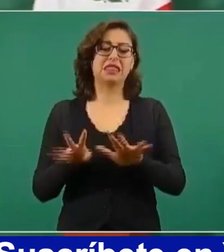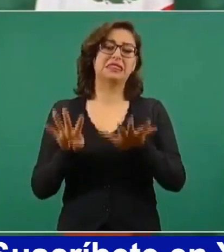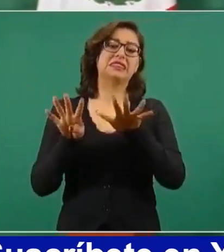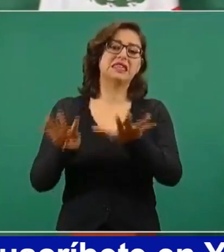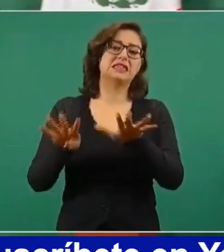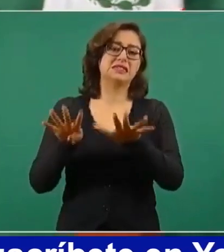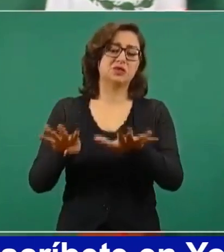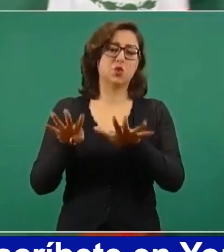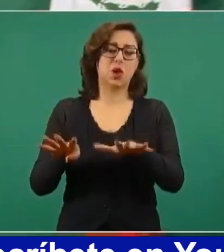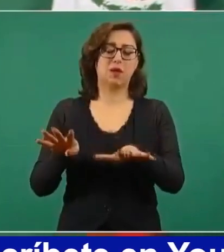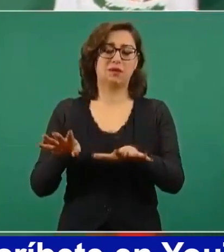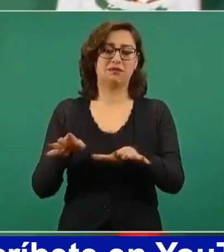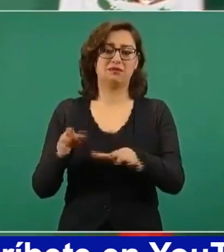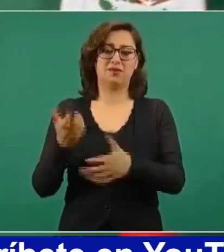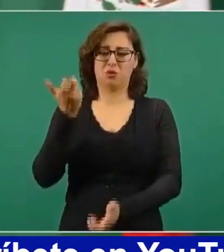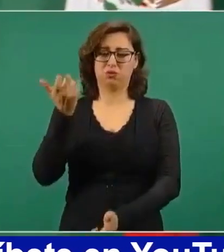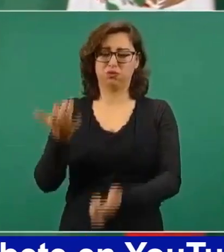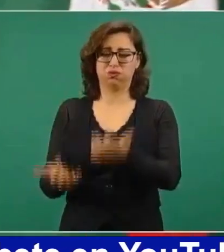migrantes